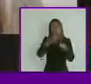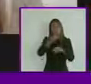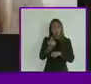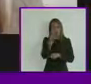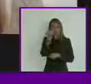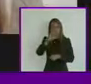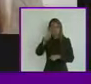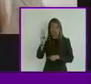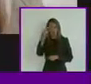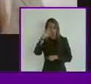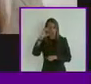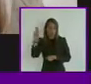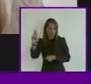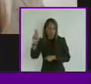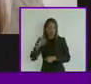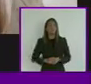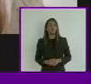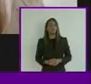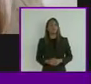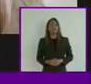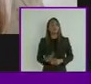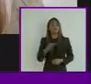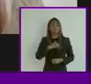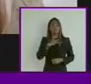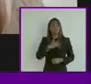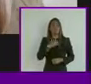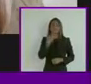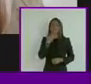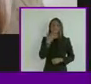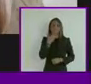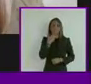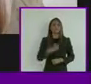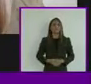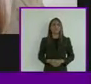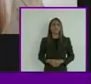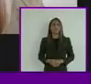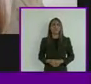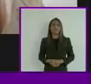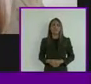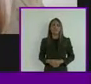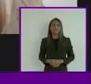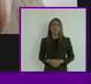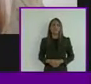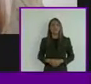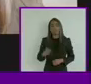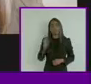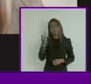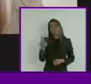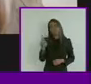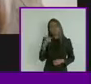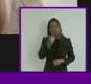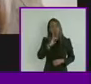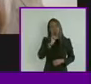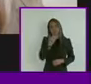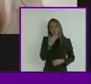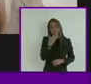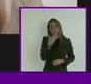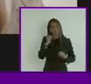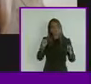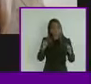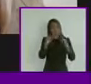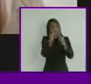la UNAM, de donde yo también soy egresada, y de presumir, mi querida Sua, ¿no? Tenemos ya coincidencias, no solo por ser mujeres, sino por la